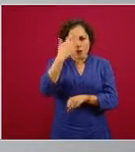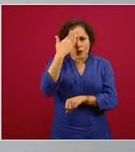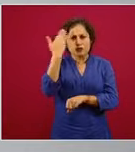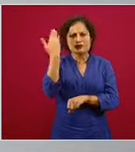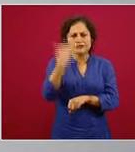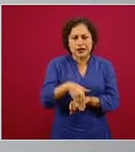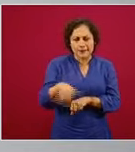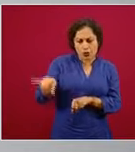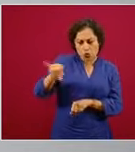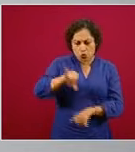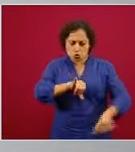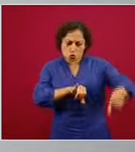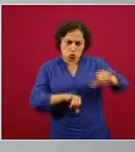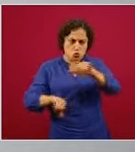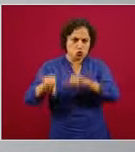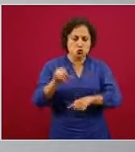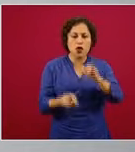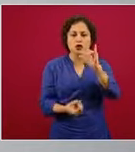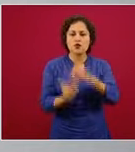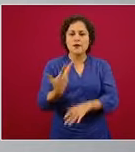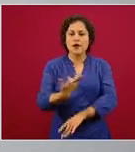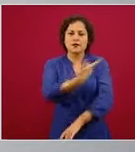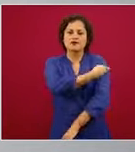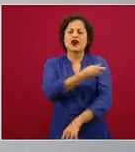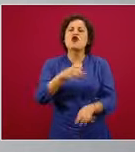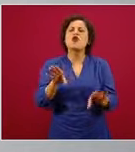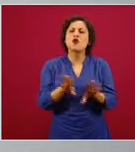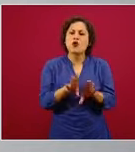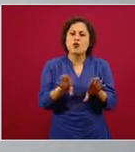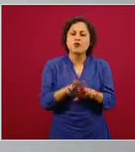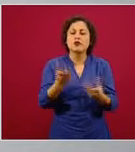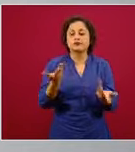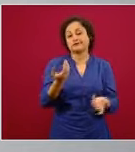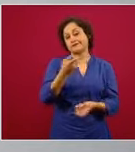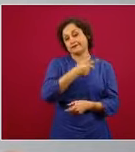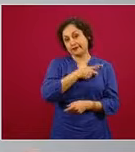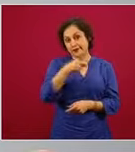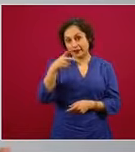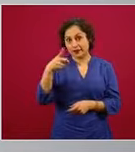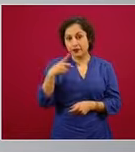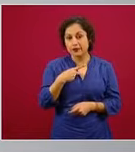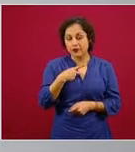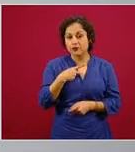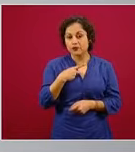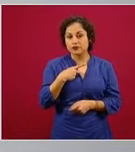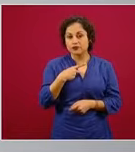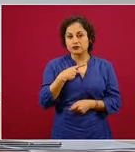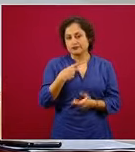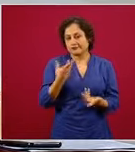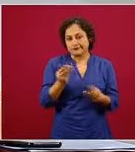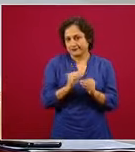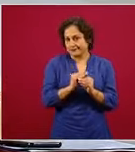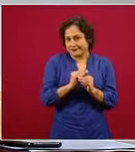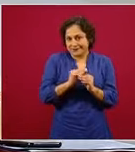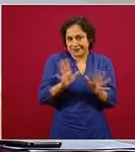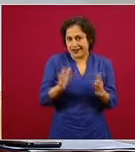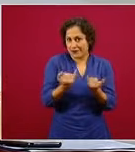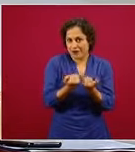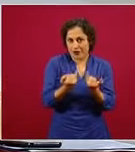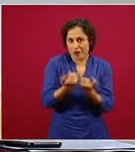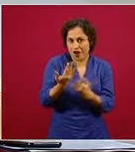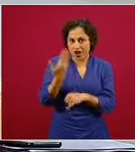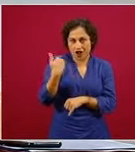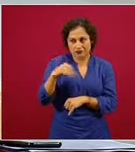vacuna, tenemos que considerar que, como en muchas obras,